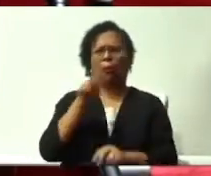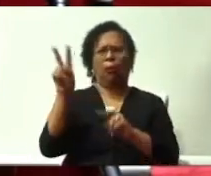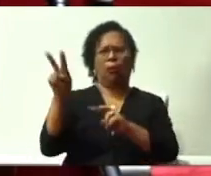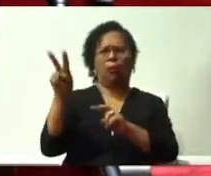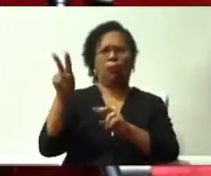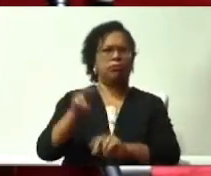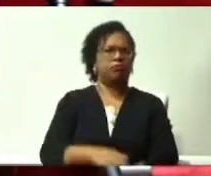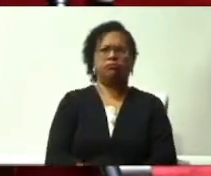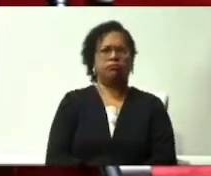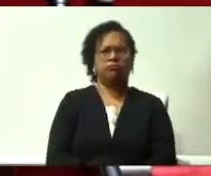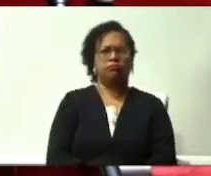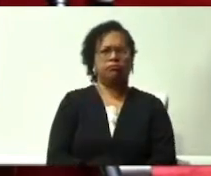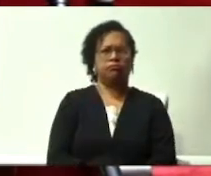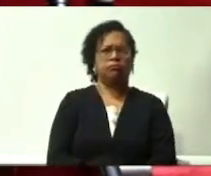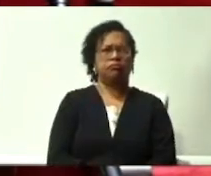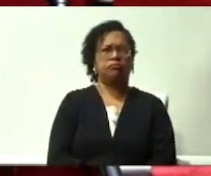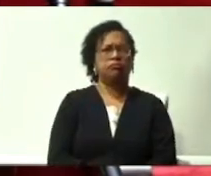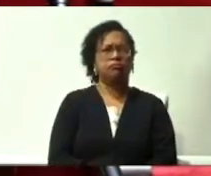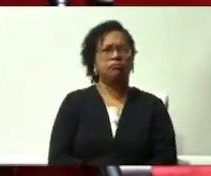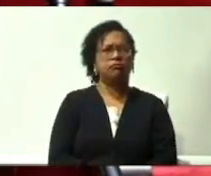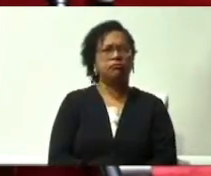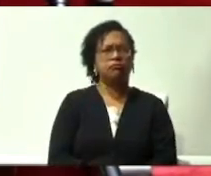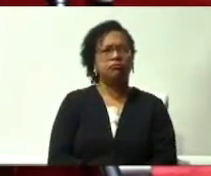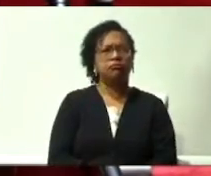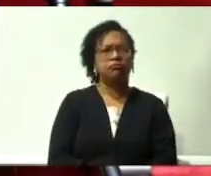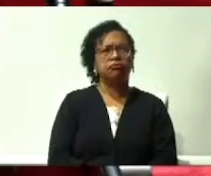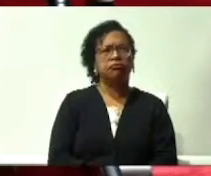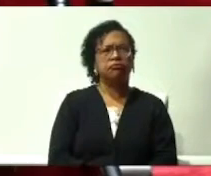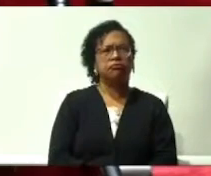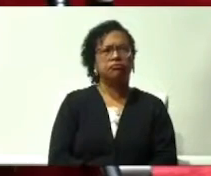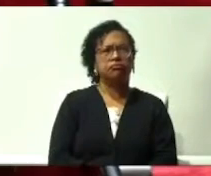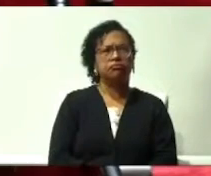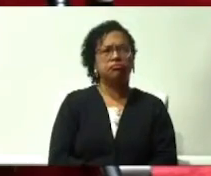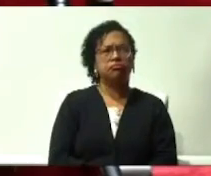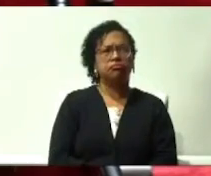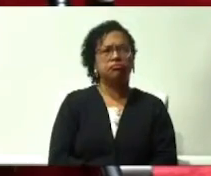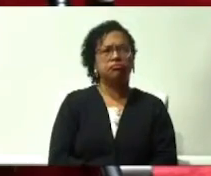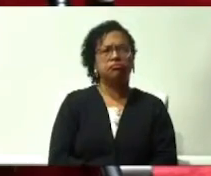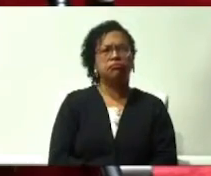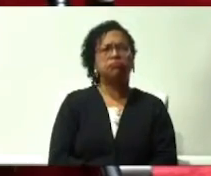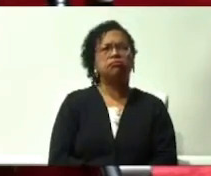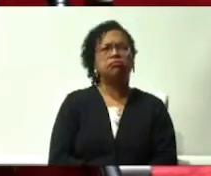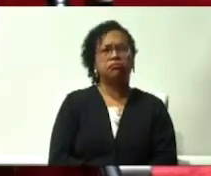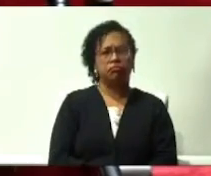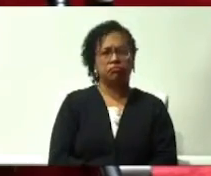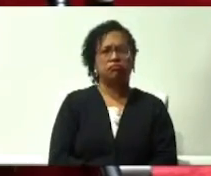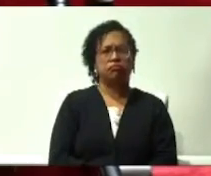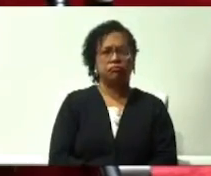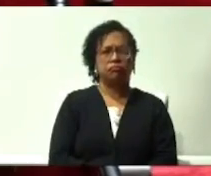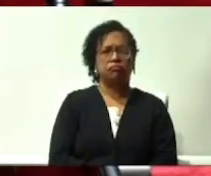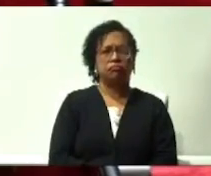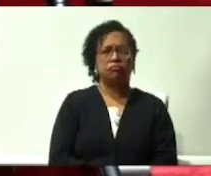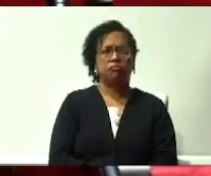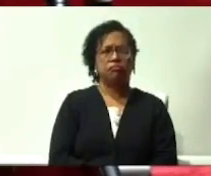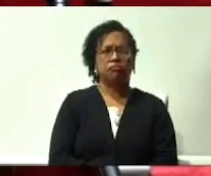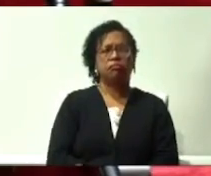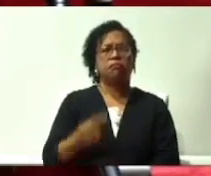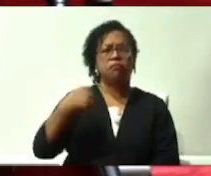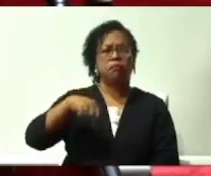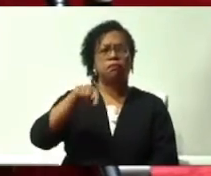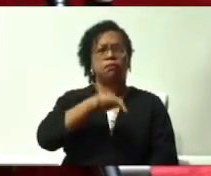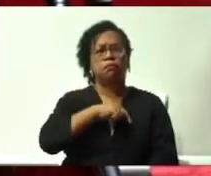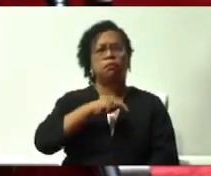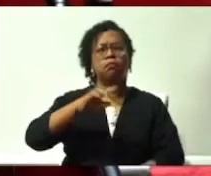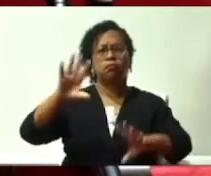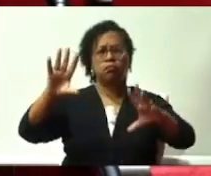Y asumimos la responsabilidad en apoyar un candidato a la